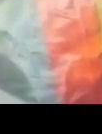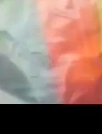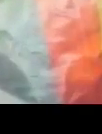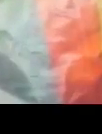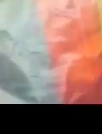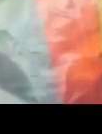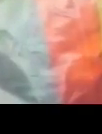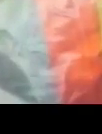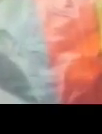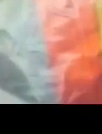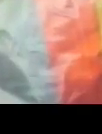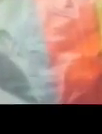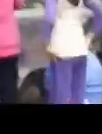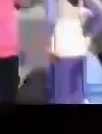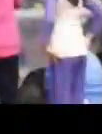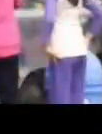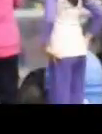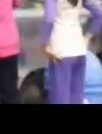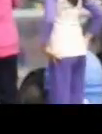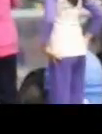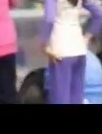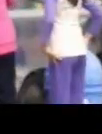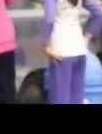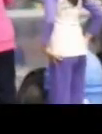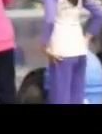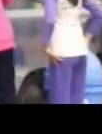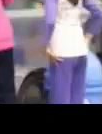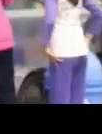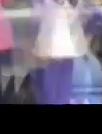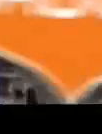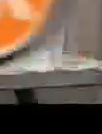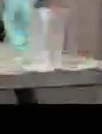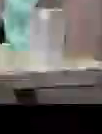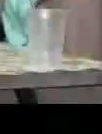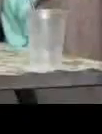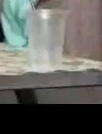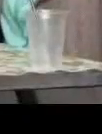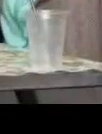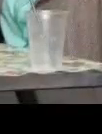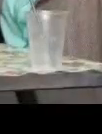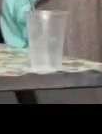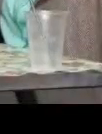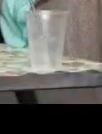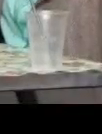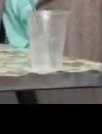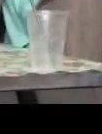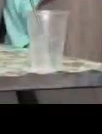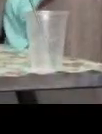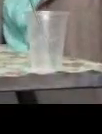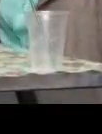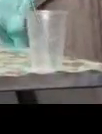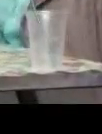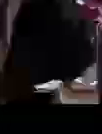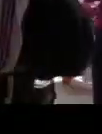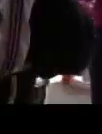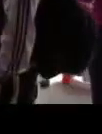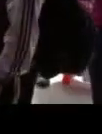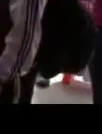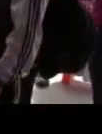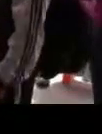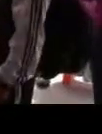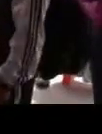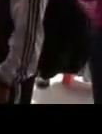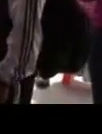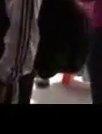de pollo. Estamos para atenderles al gusto del cliente, de todos los gustos. Como dice doña Miriam, este delicioso plato